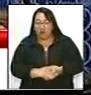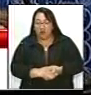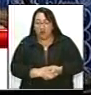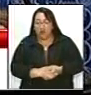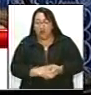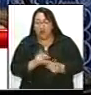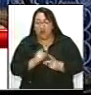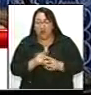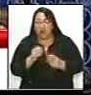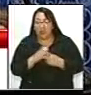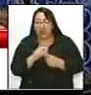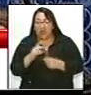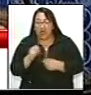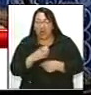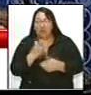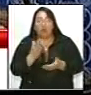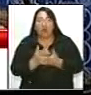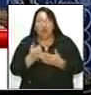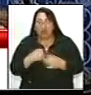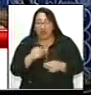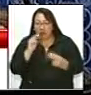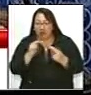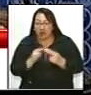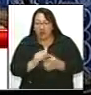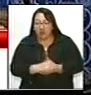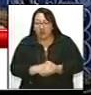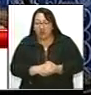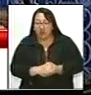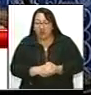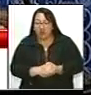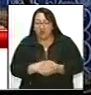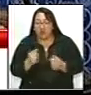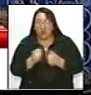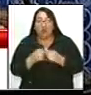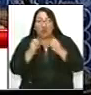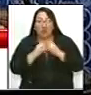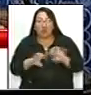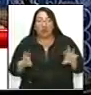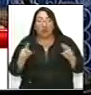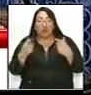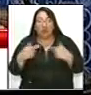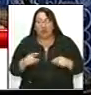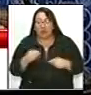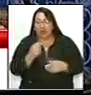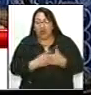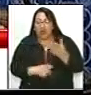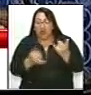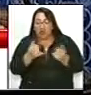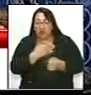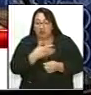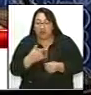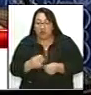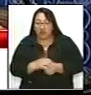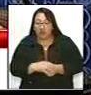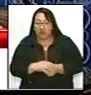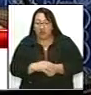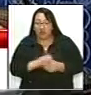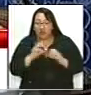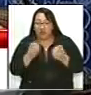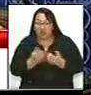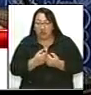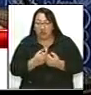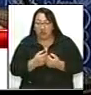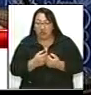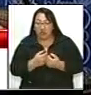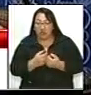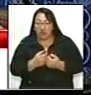la gravedad de los hechos que se habían observado tras la propalación de un video en el que hoy el presidente del Congreso, que